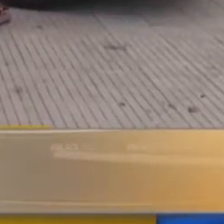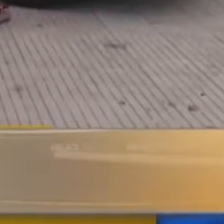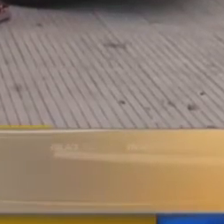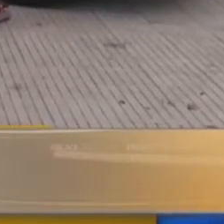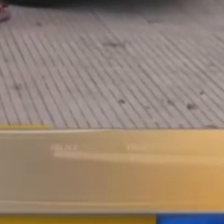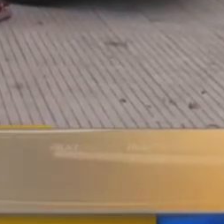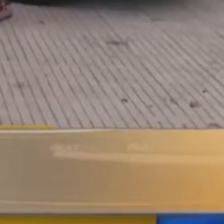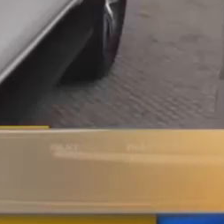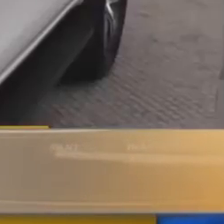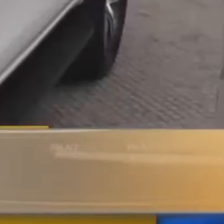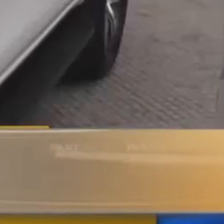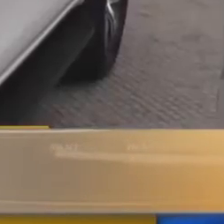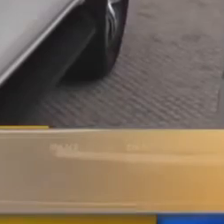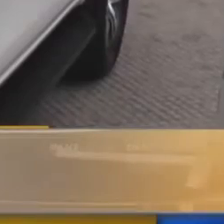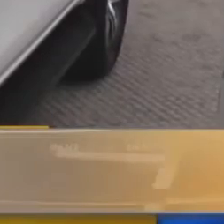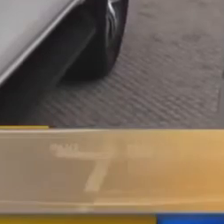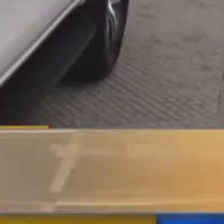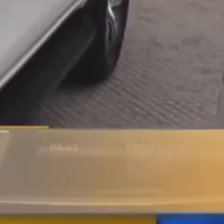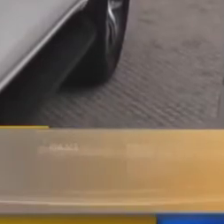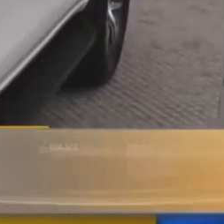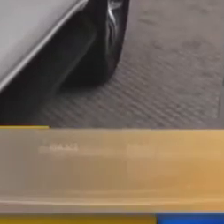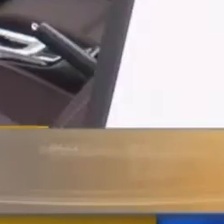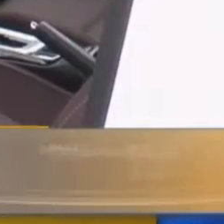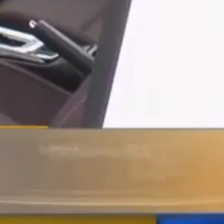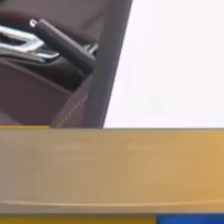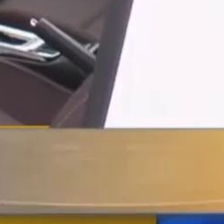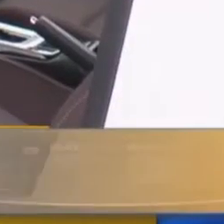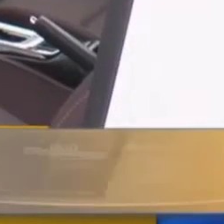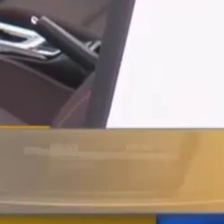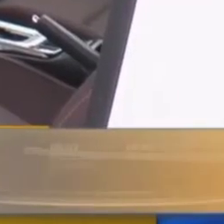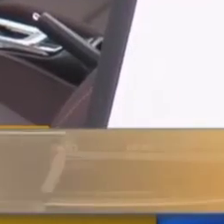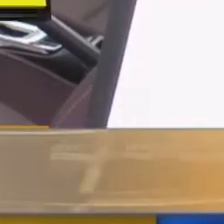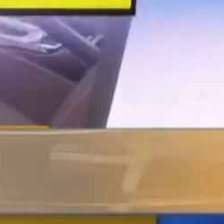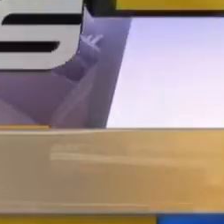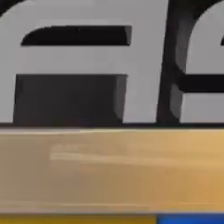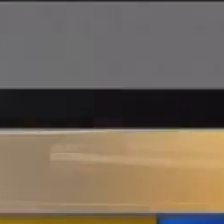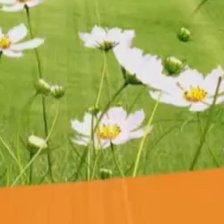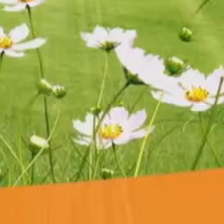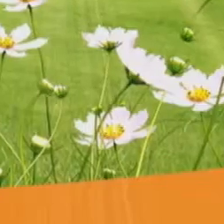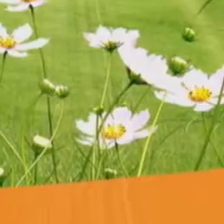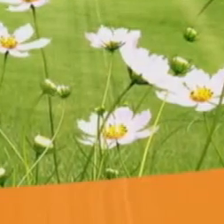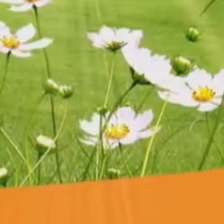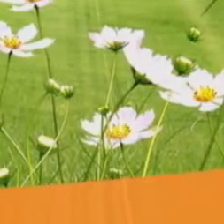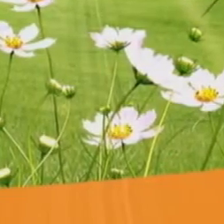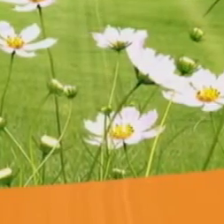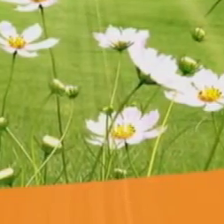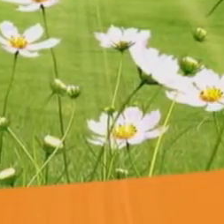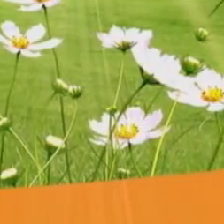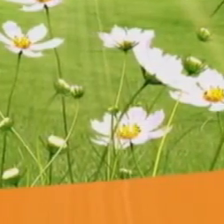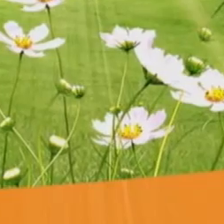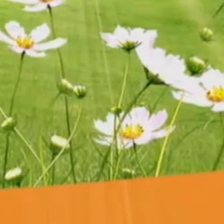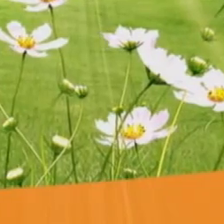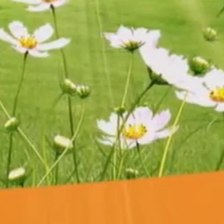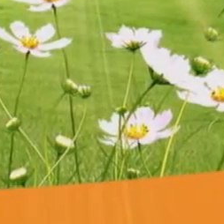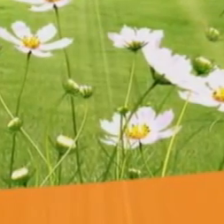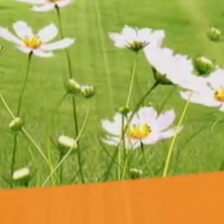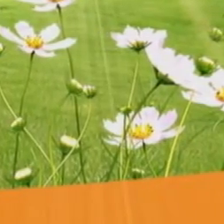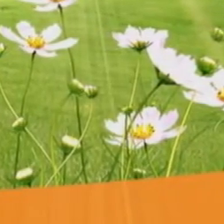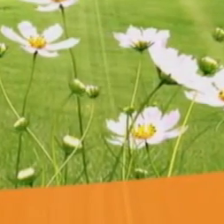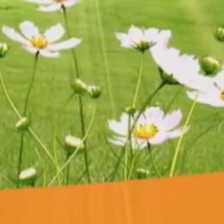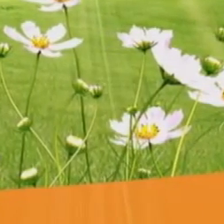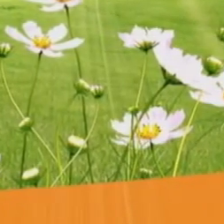San Autos está de promoción este jueves y mañana viernes en la plazoleta del Centro Comercial San Silvestre. Con el patrocinio de Barzol Ecológico, Barzol Aroma,